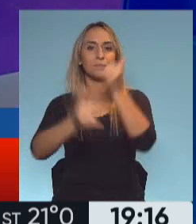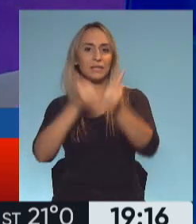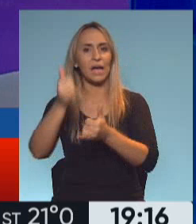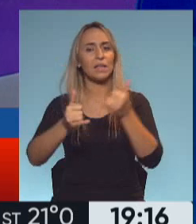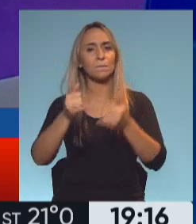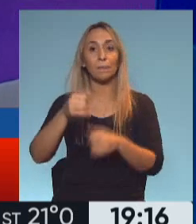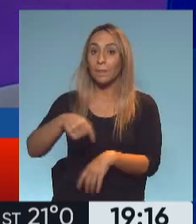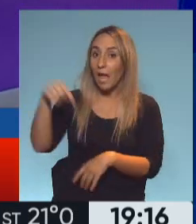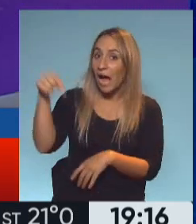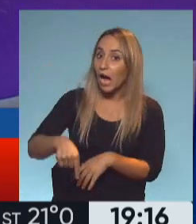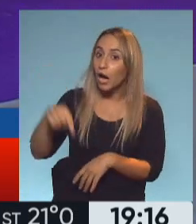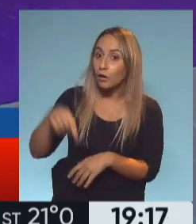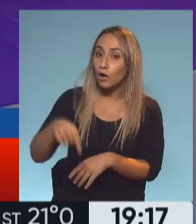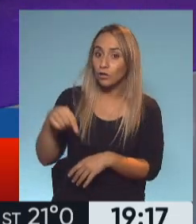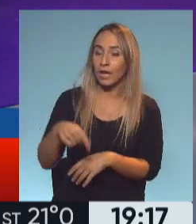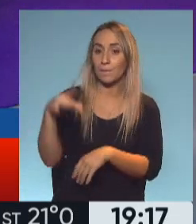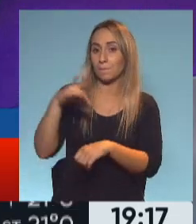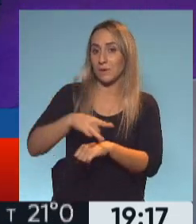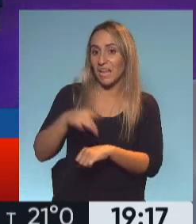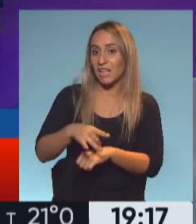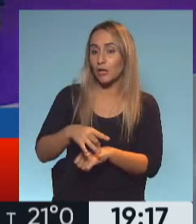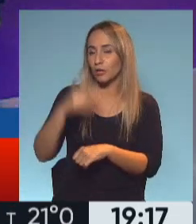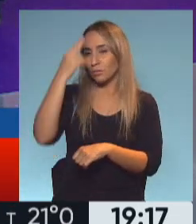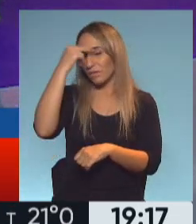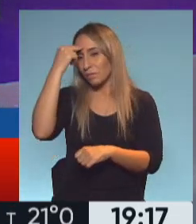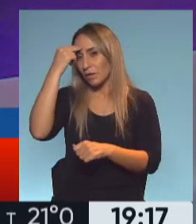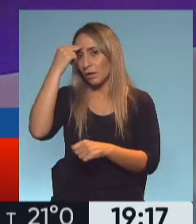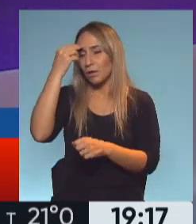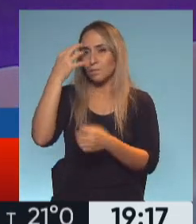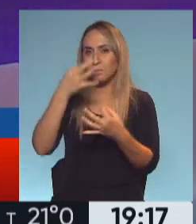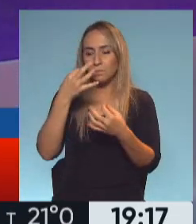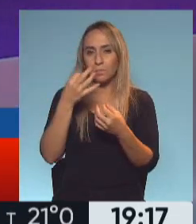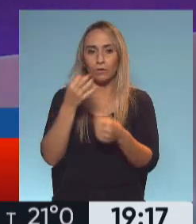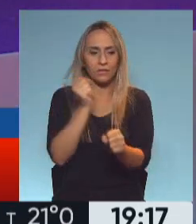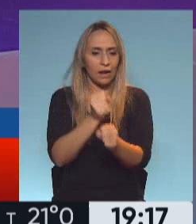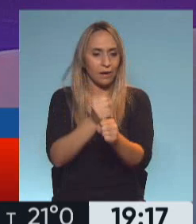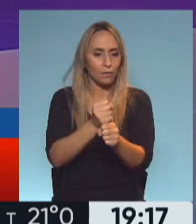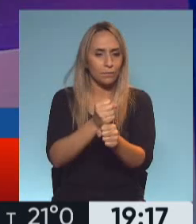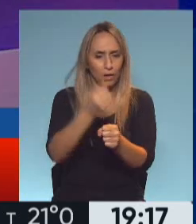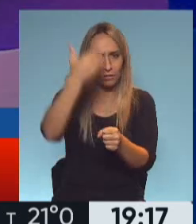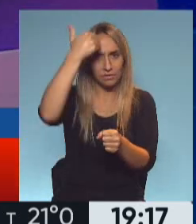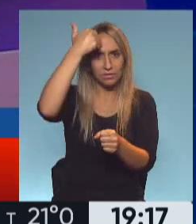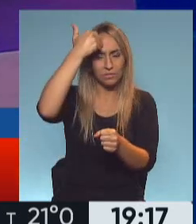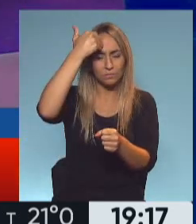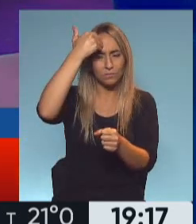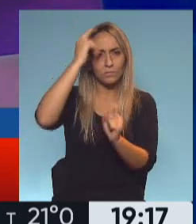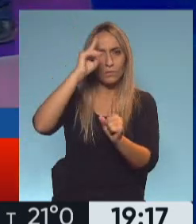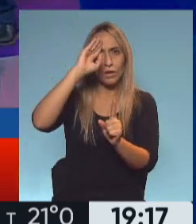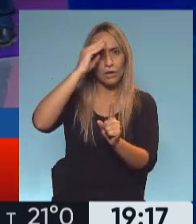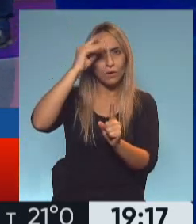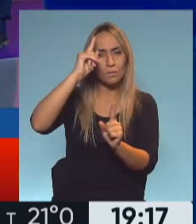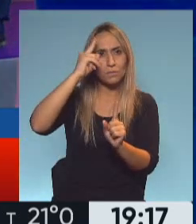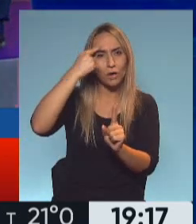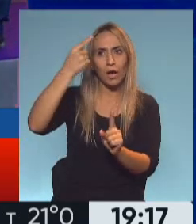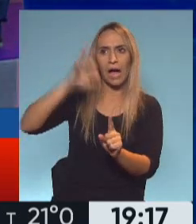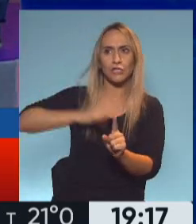de salud empieza o está trabajando con el recuerdo del año pasado, que ahí también hay una carga acumulada. Fíjese esto, este es